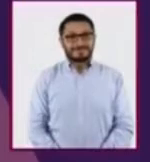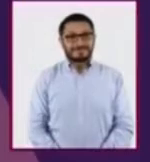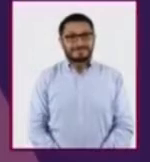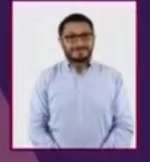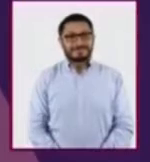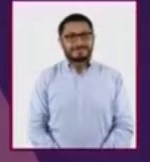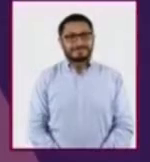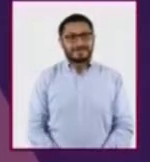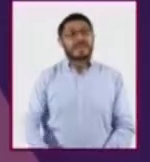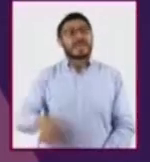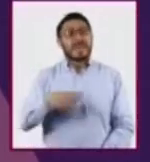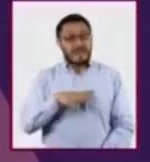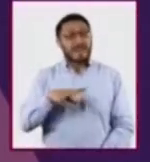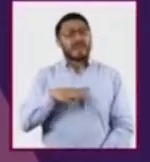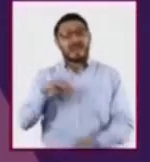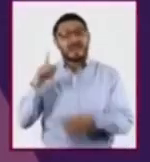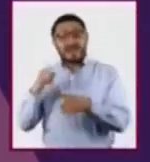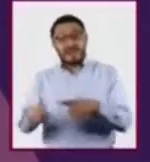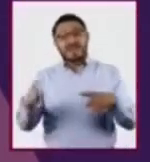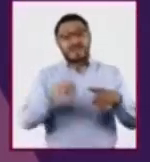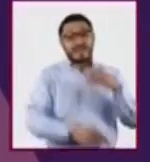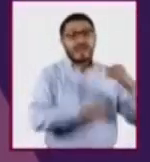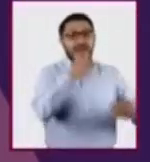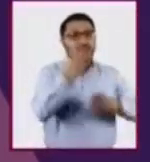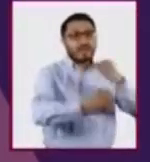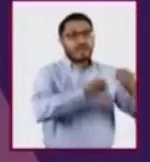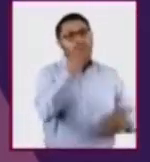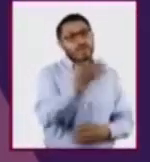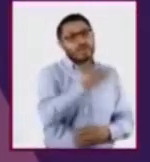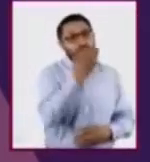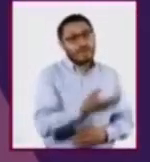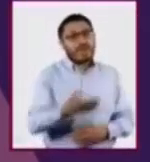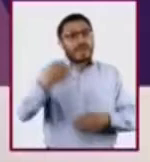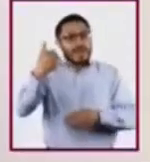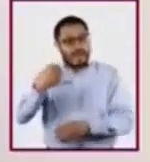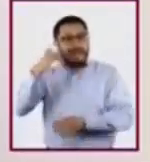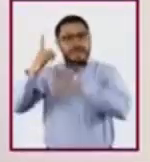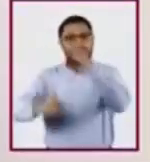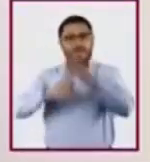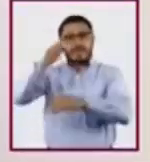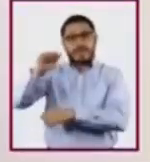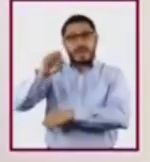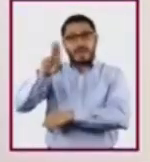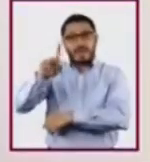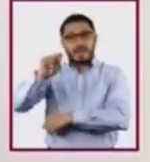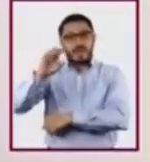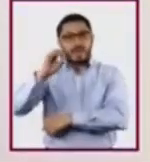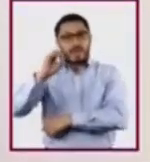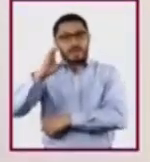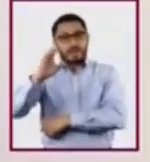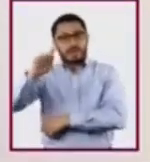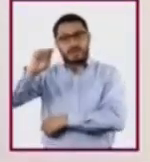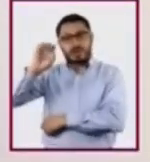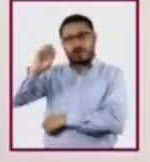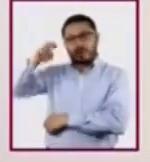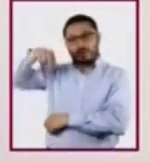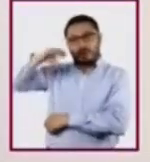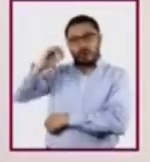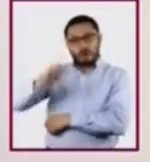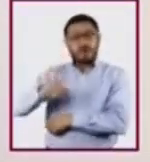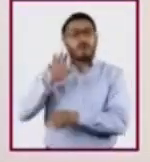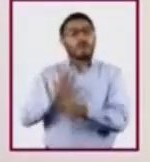¿Existe alguna diferencia entre juego tradicional y deporte autóctono? En la actualidad, las diferencias entre